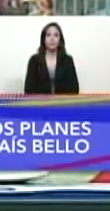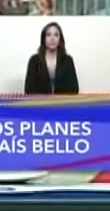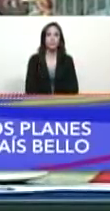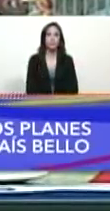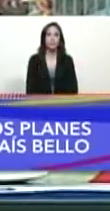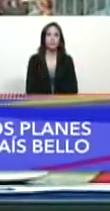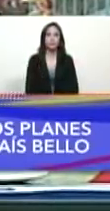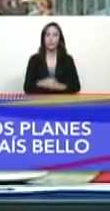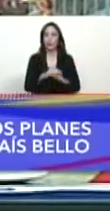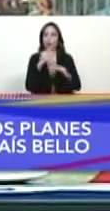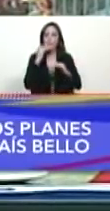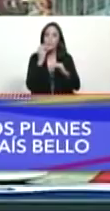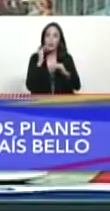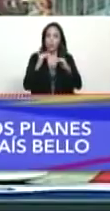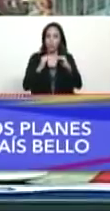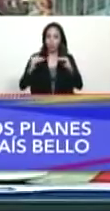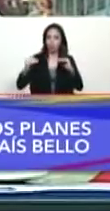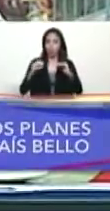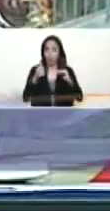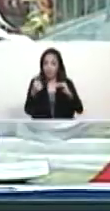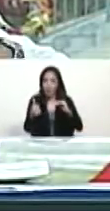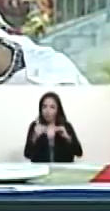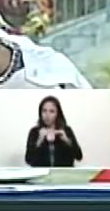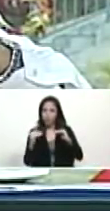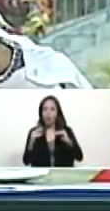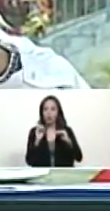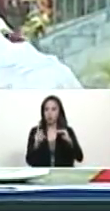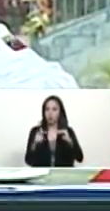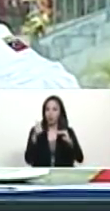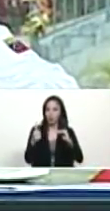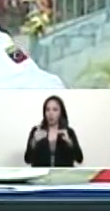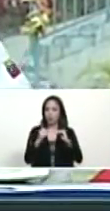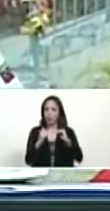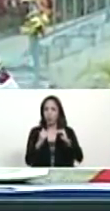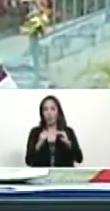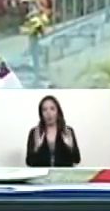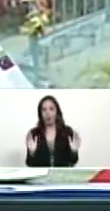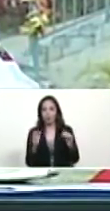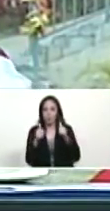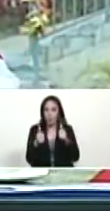Si lo hicimos bien hasta aquí, está bien, digo yo,